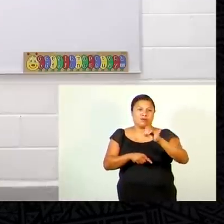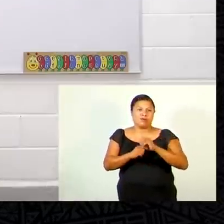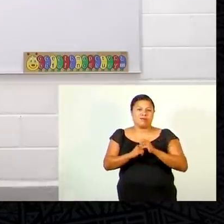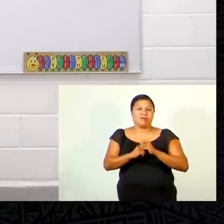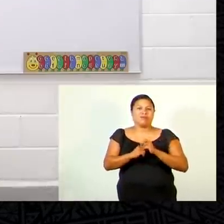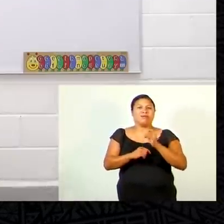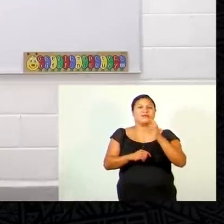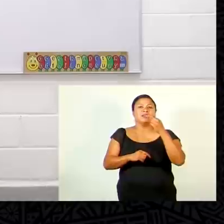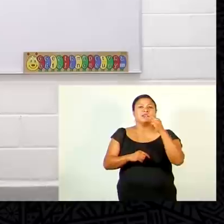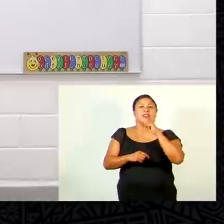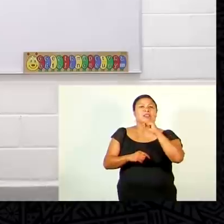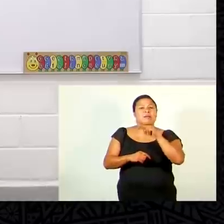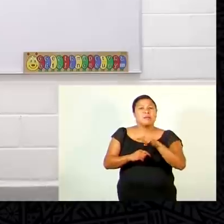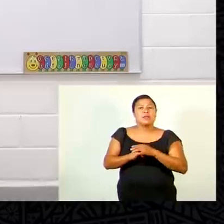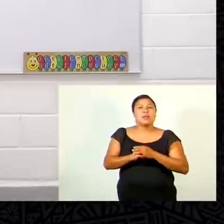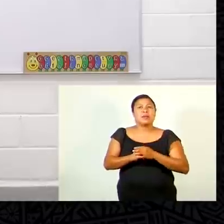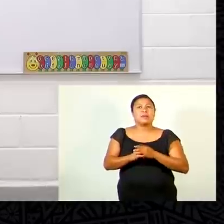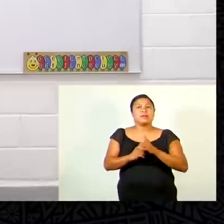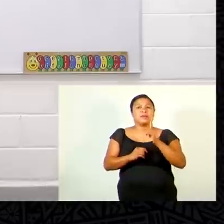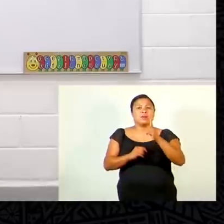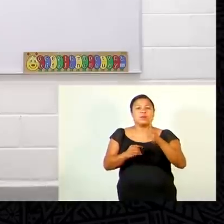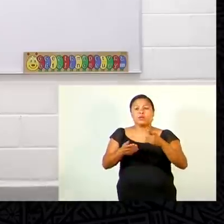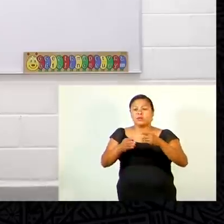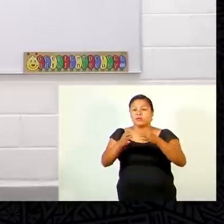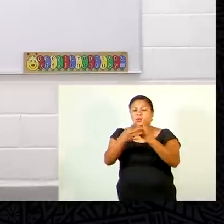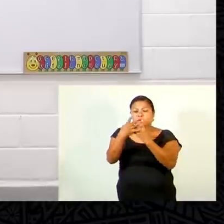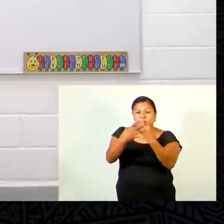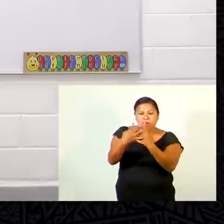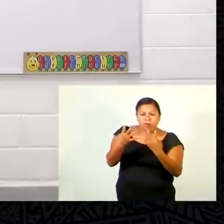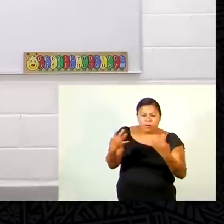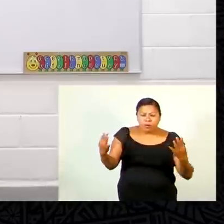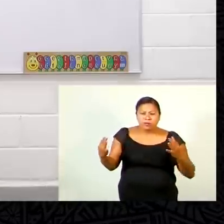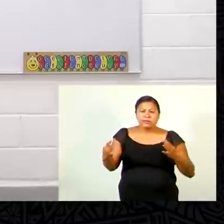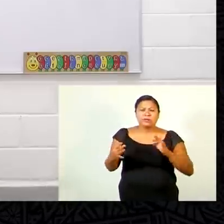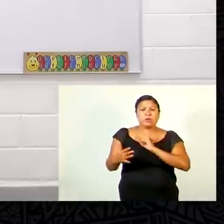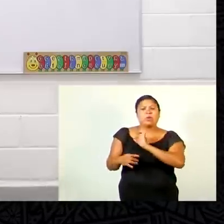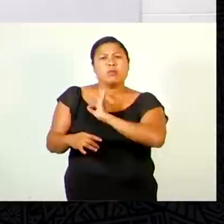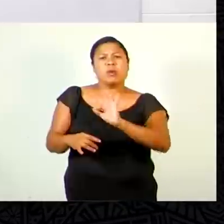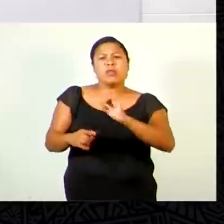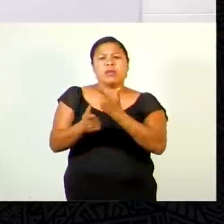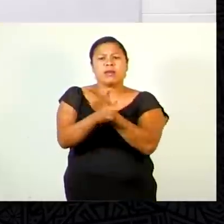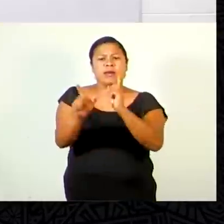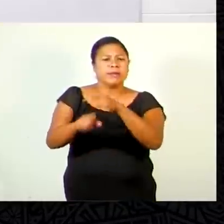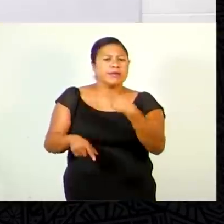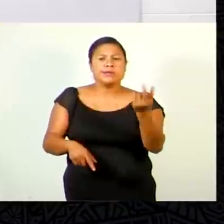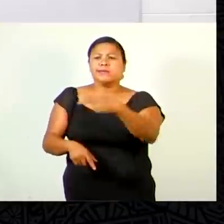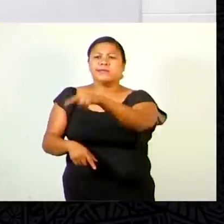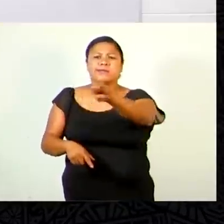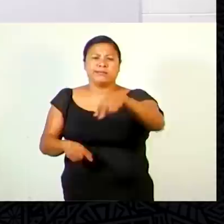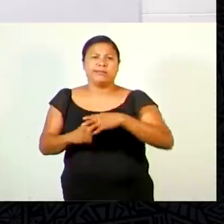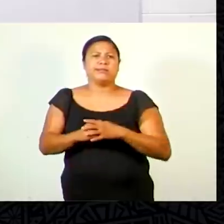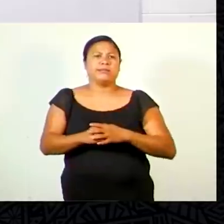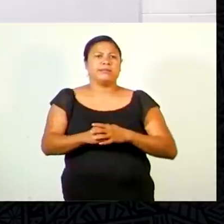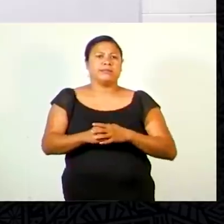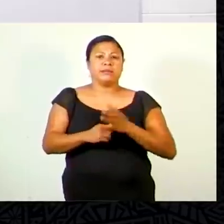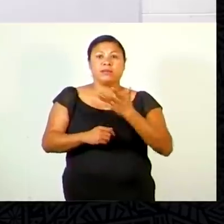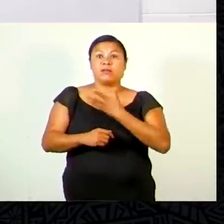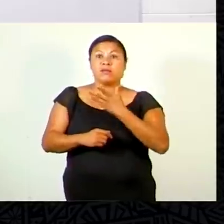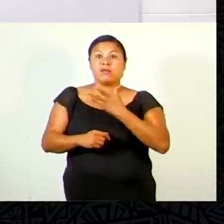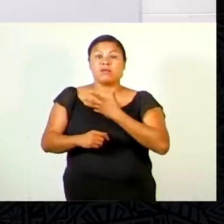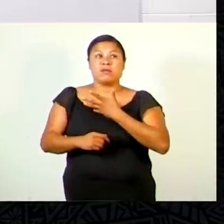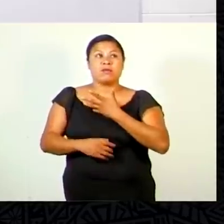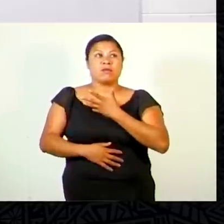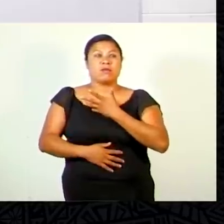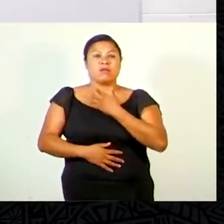pueden ser en una pequeña jaula o pueden andar libres Tienen un